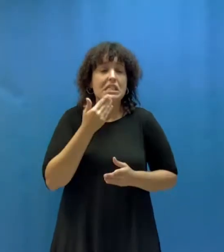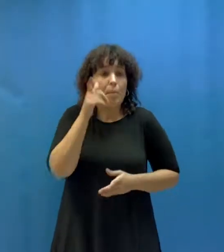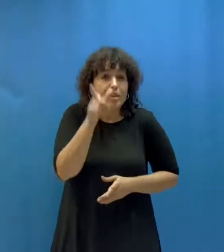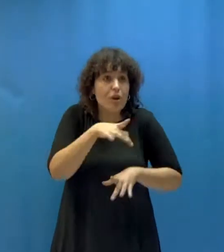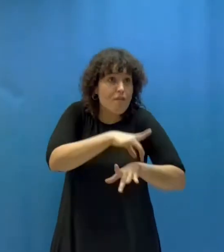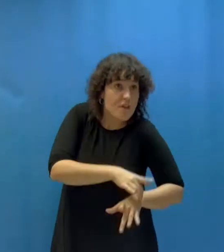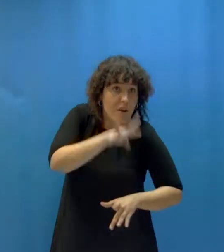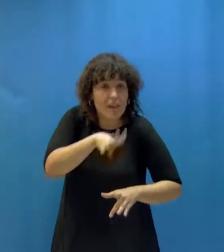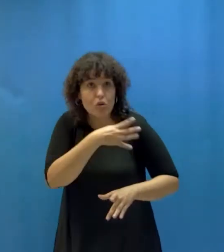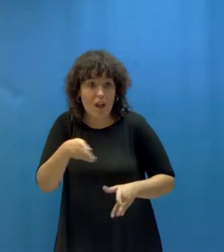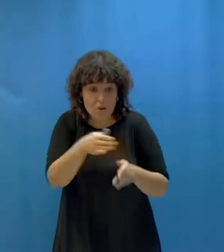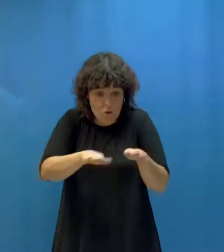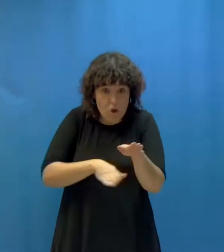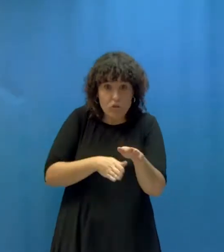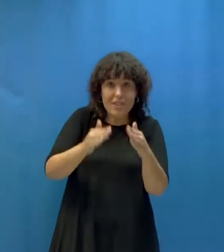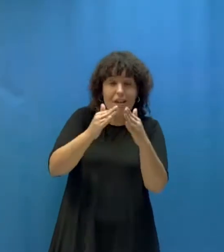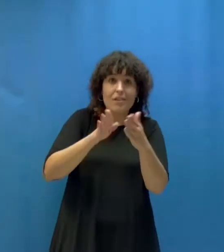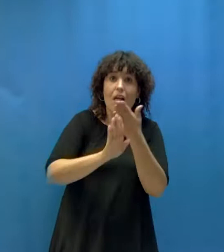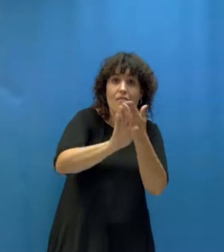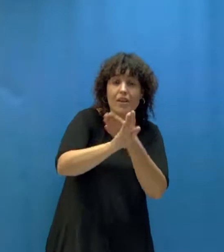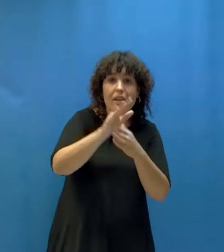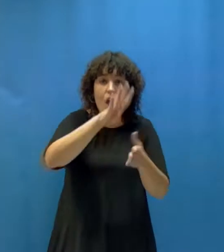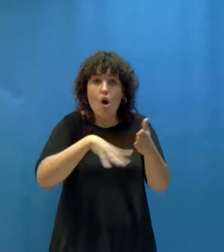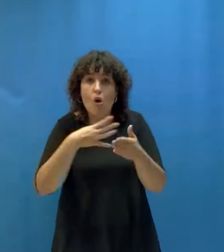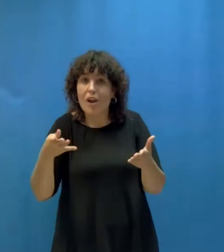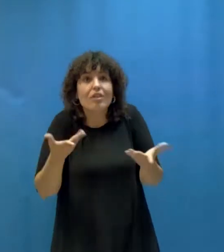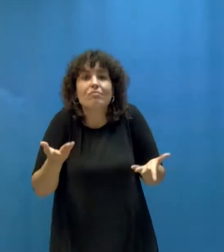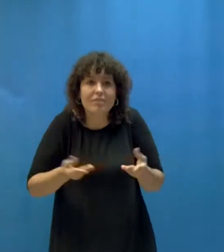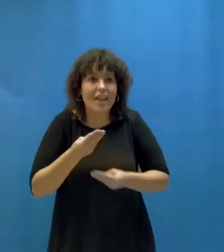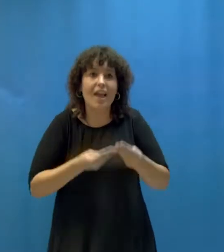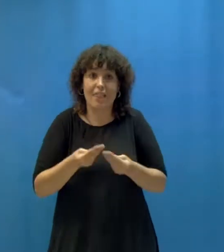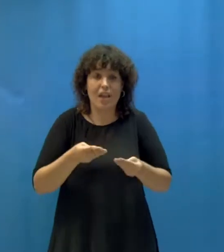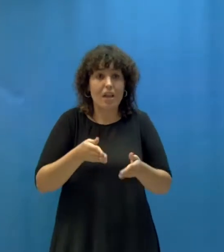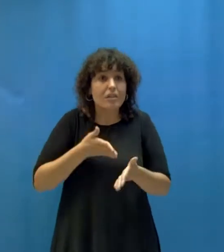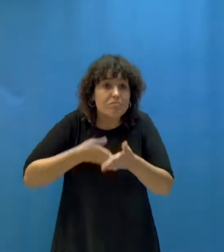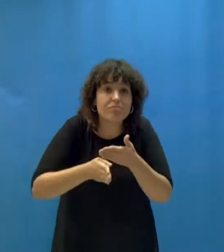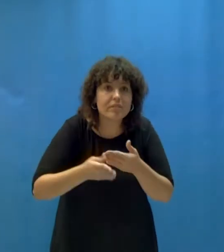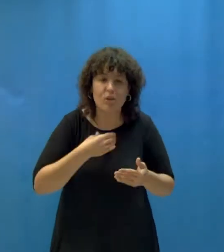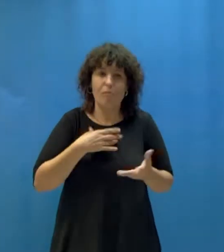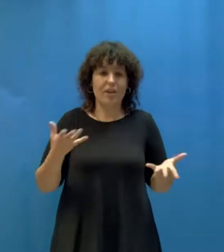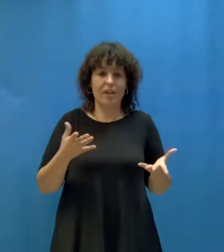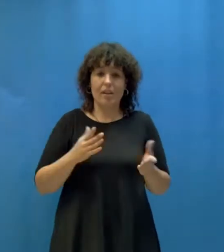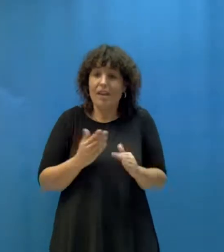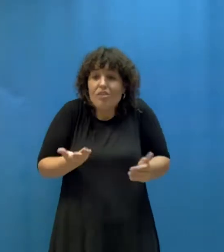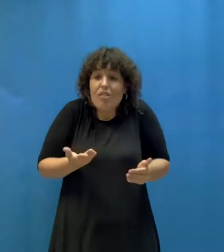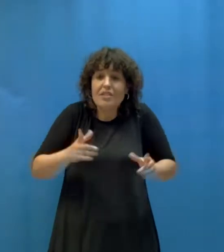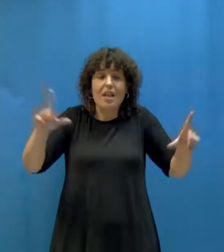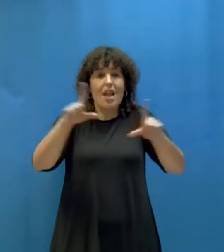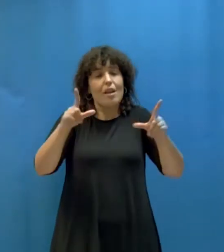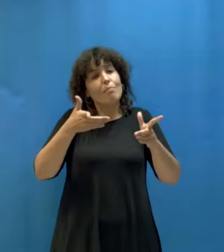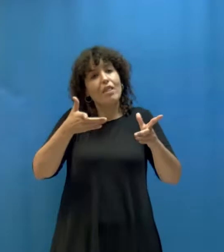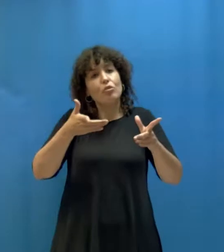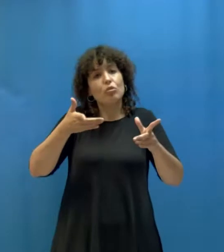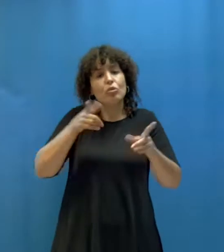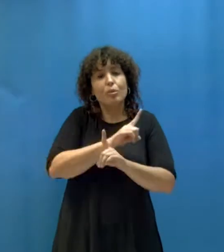que tiene un coche aparcado enfrente de su casa? No puede sacar su coche. En definitiva, que no tenemos la esperanza de que este vado temporal sea una buena